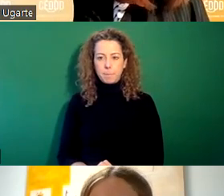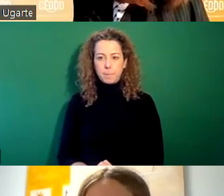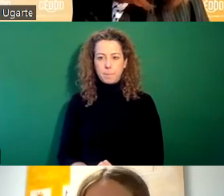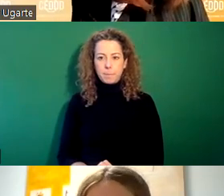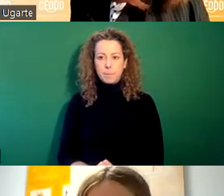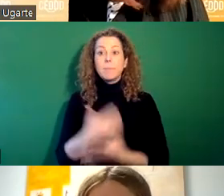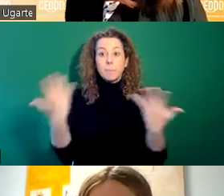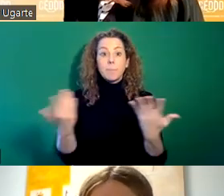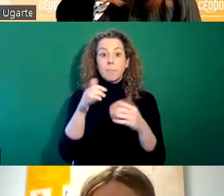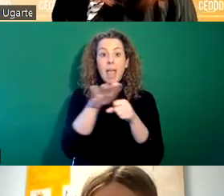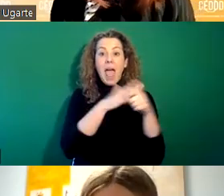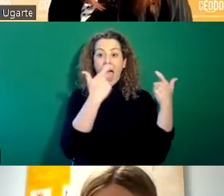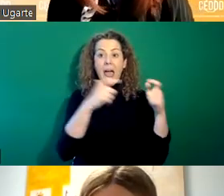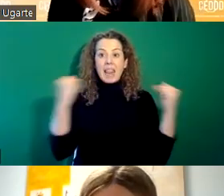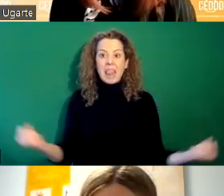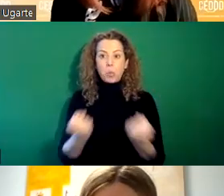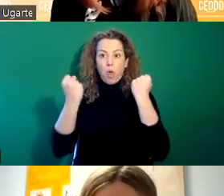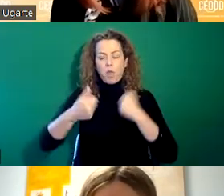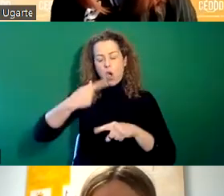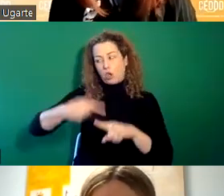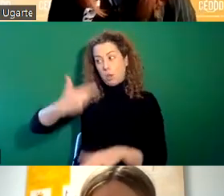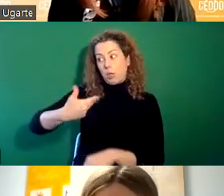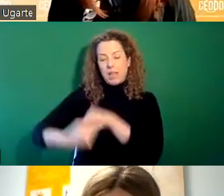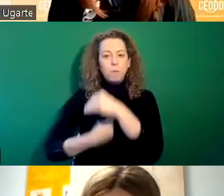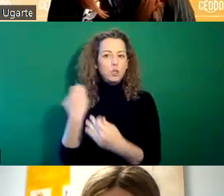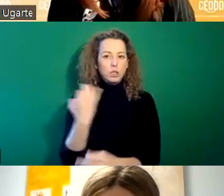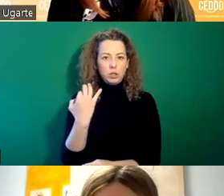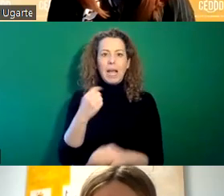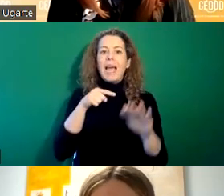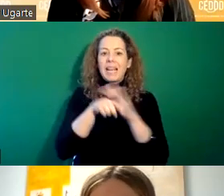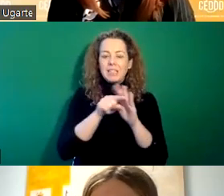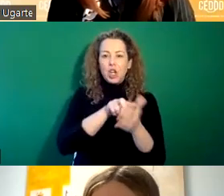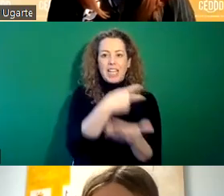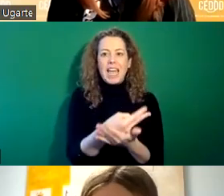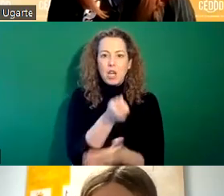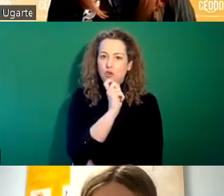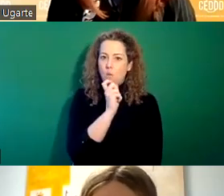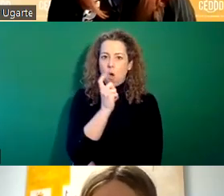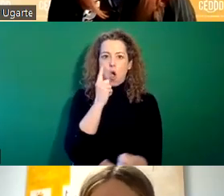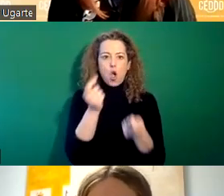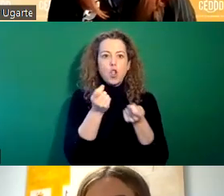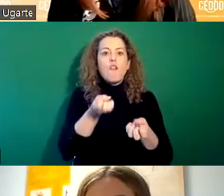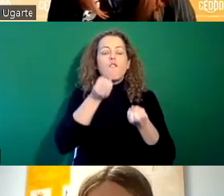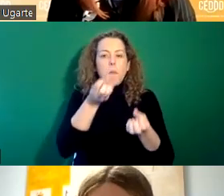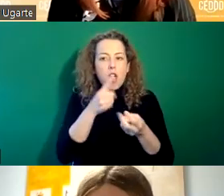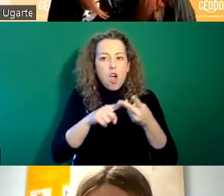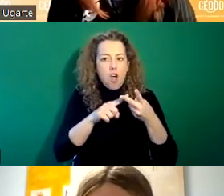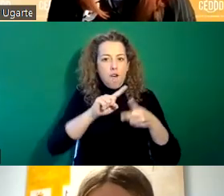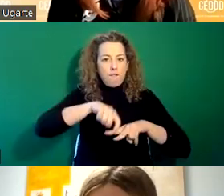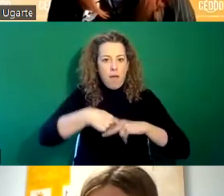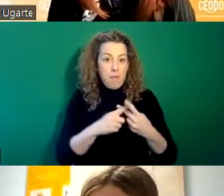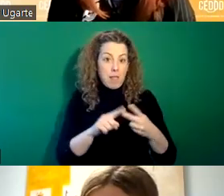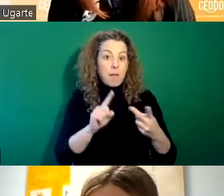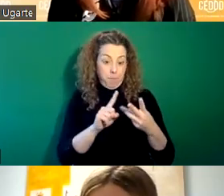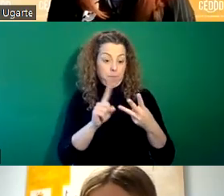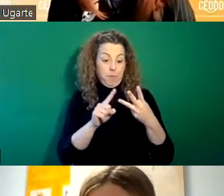Como áreas de actuación y cosas importantes que hicimos era la gestión de las caídas, manejo de información a las familias, como os he dicho,